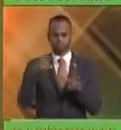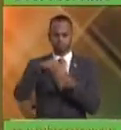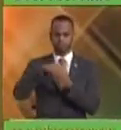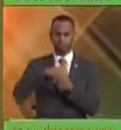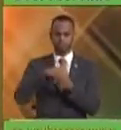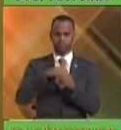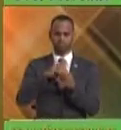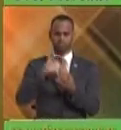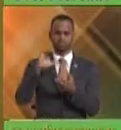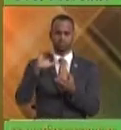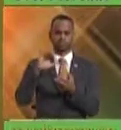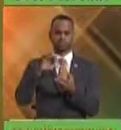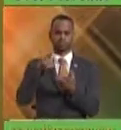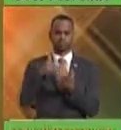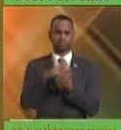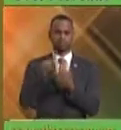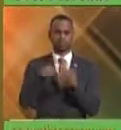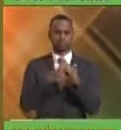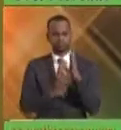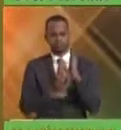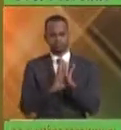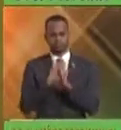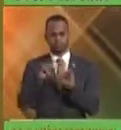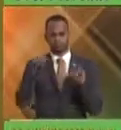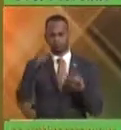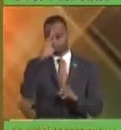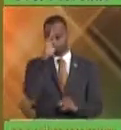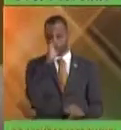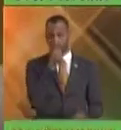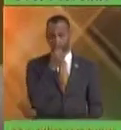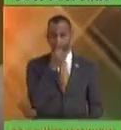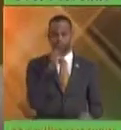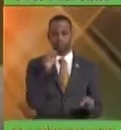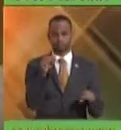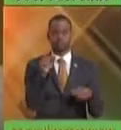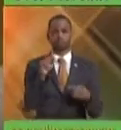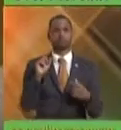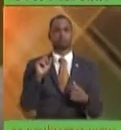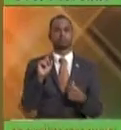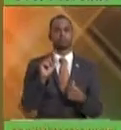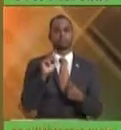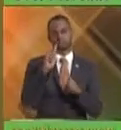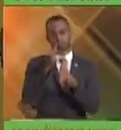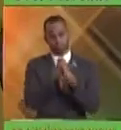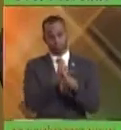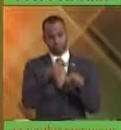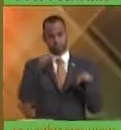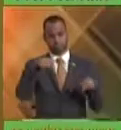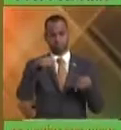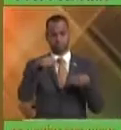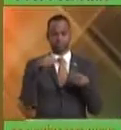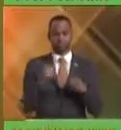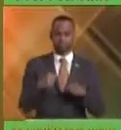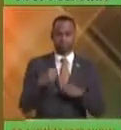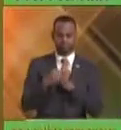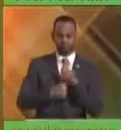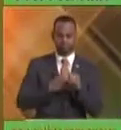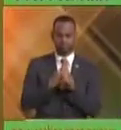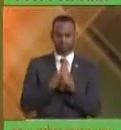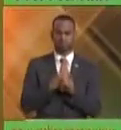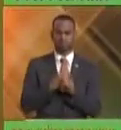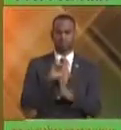central sobre el crecimiento de la república dominicana en el primer trimestre del año